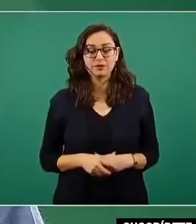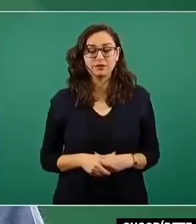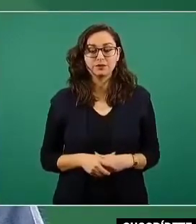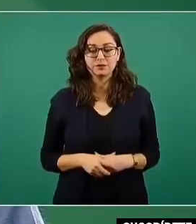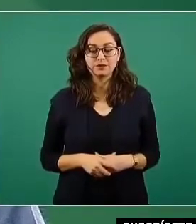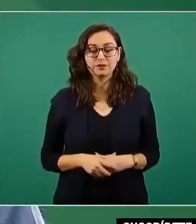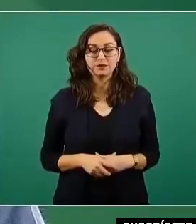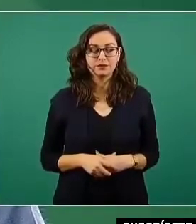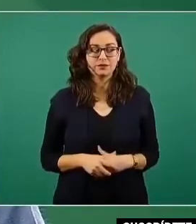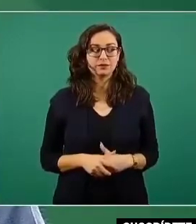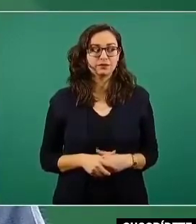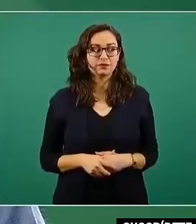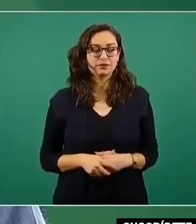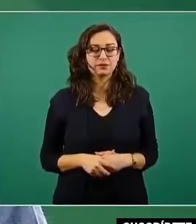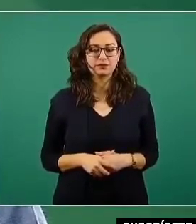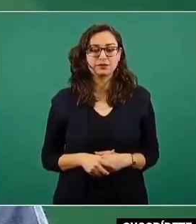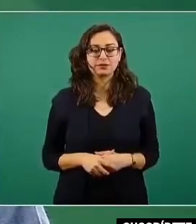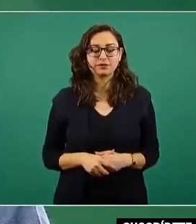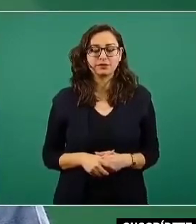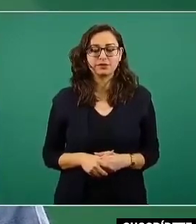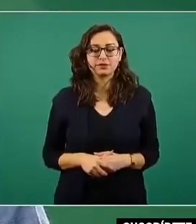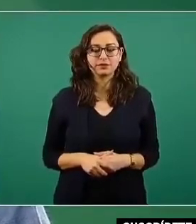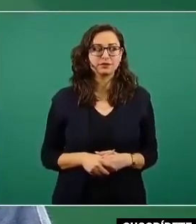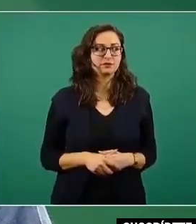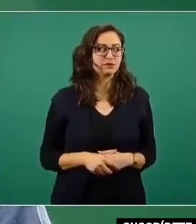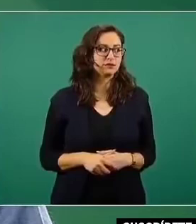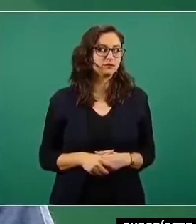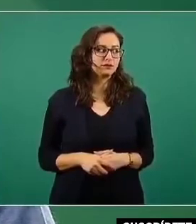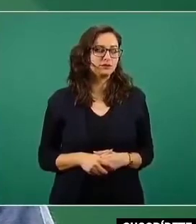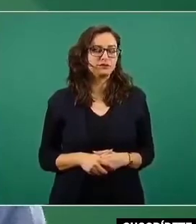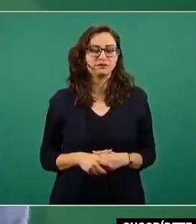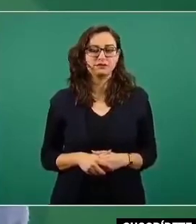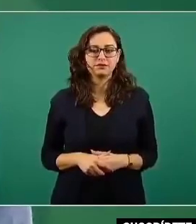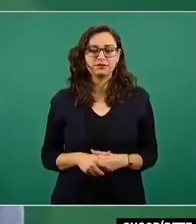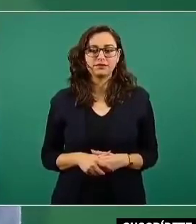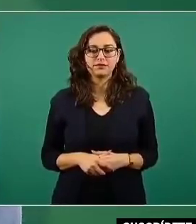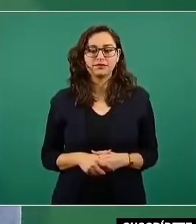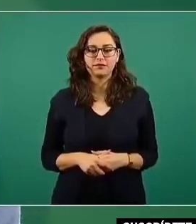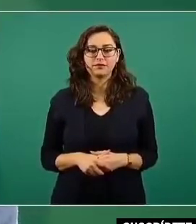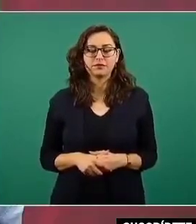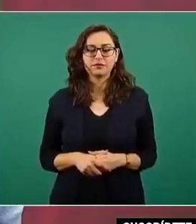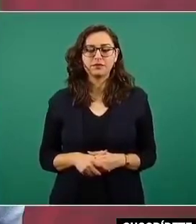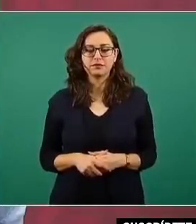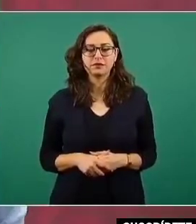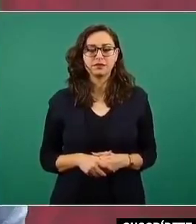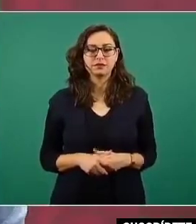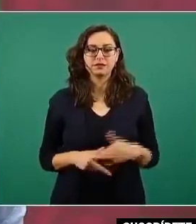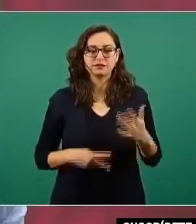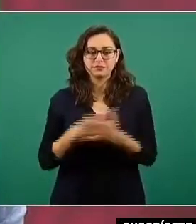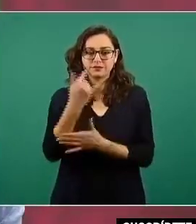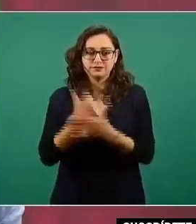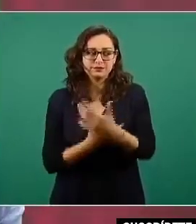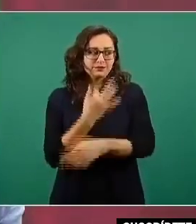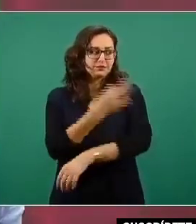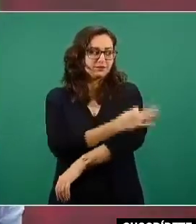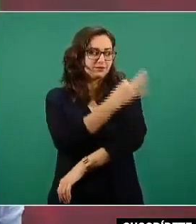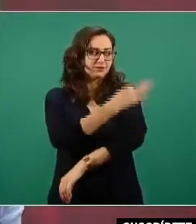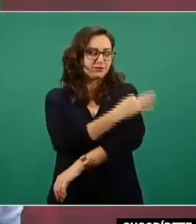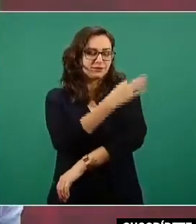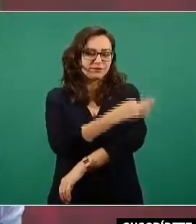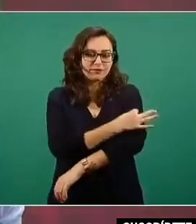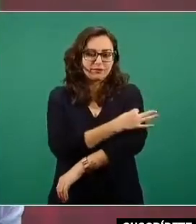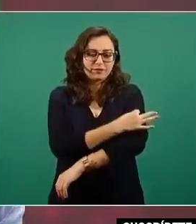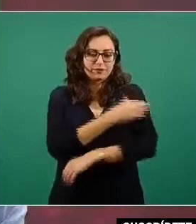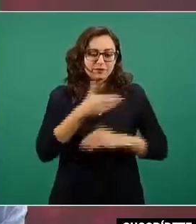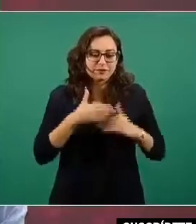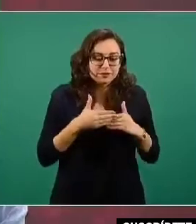es limitada. Primero porque hay pocos proyectos de vacuna que han terminado su fase